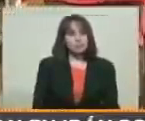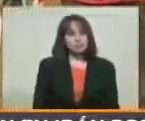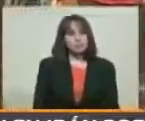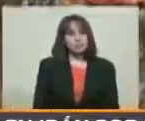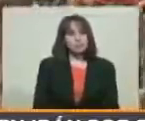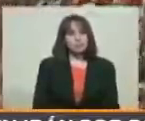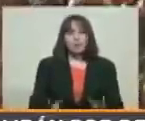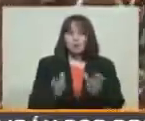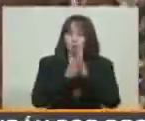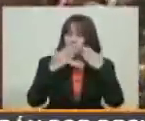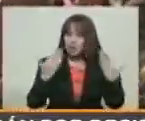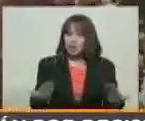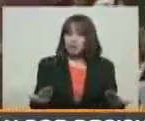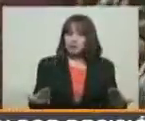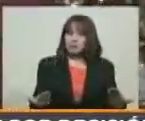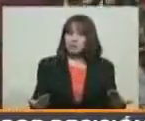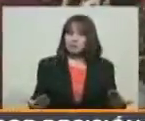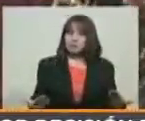Cumaná,